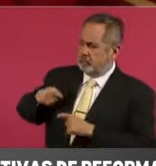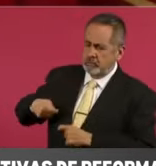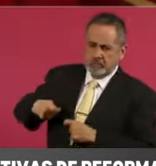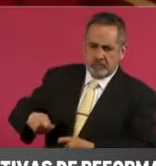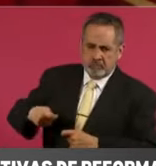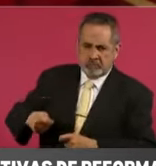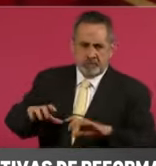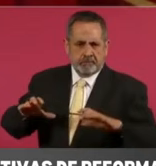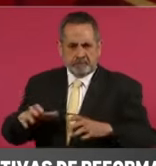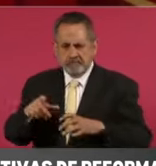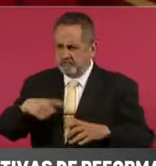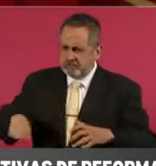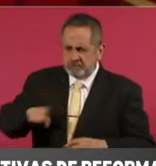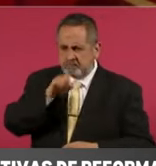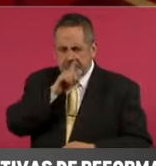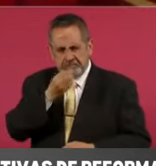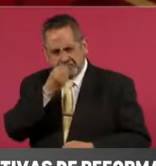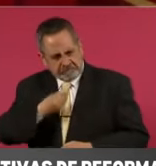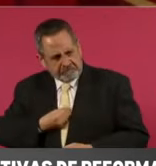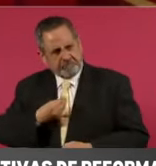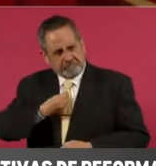y sus abnegados